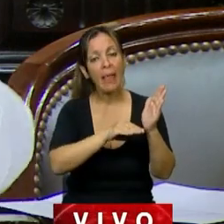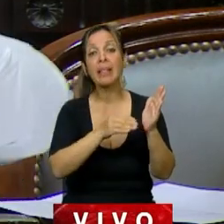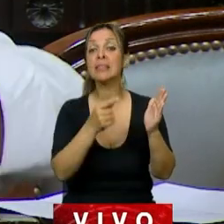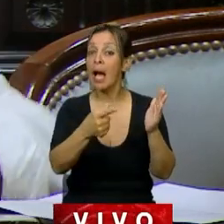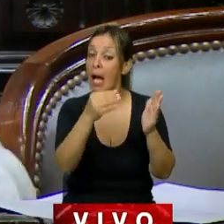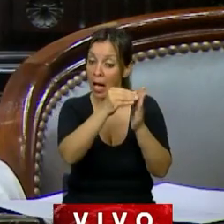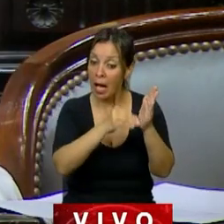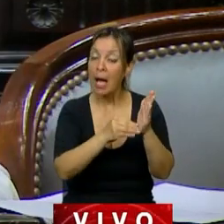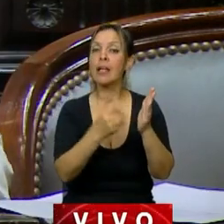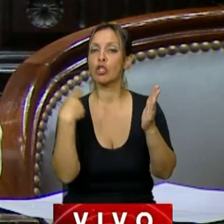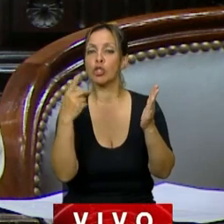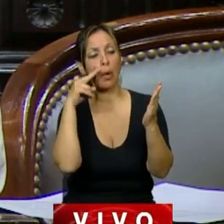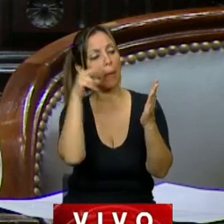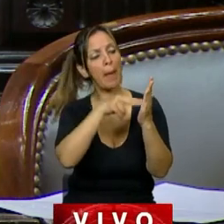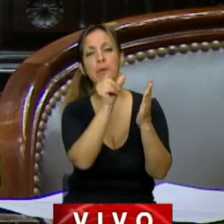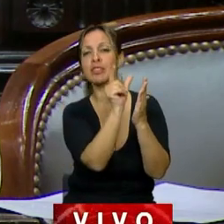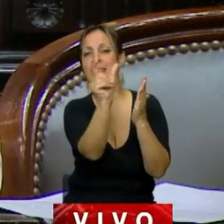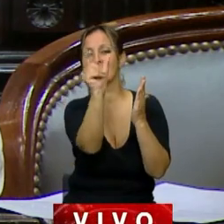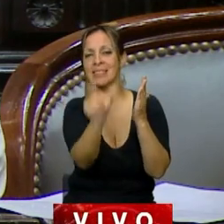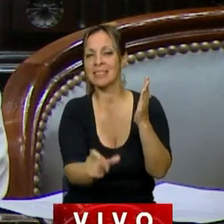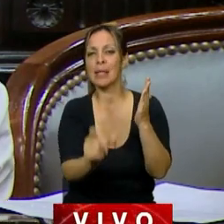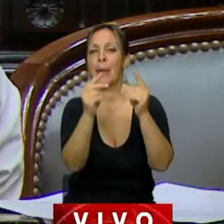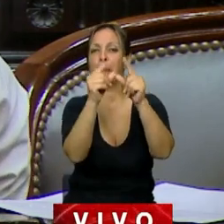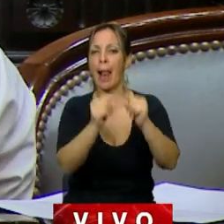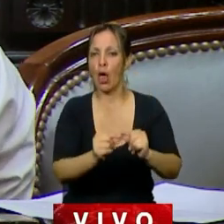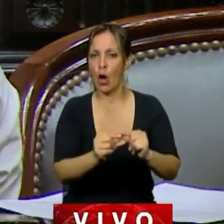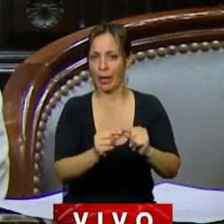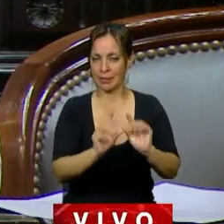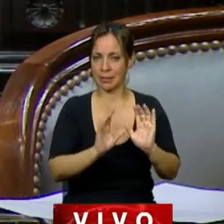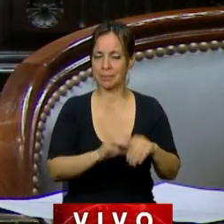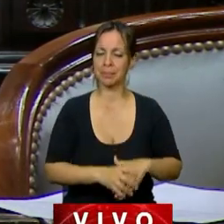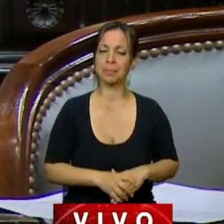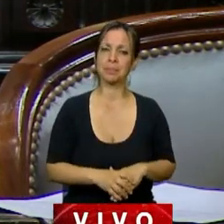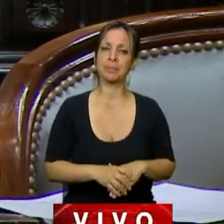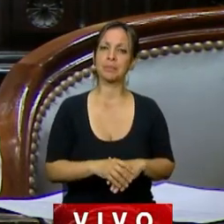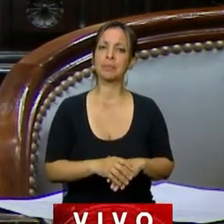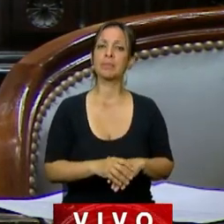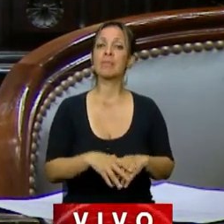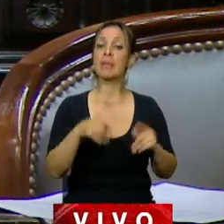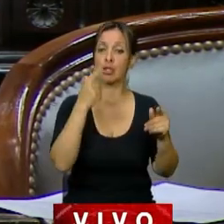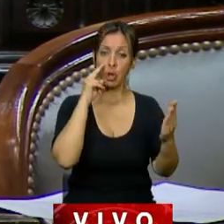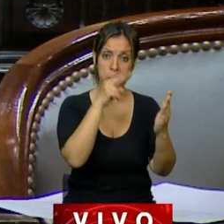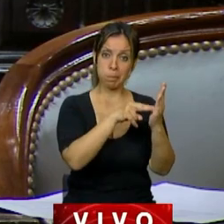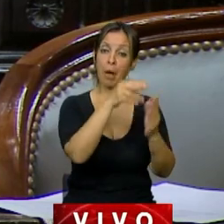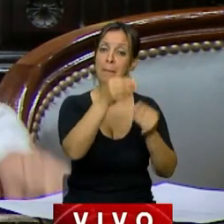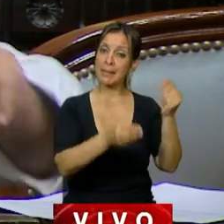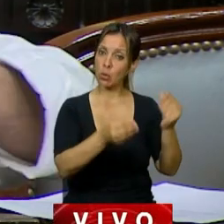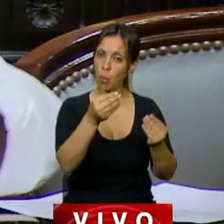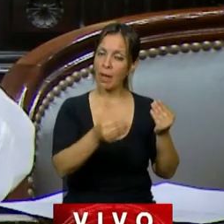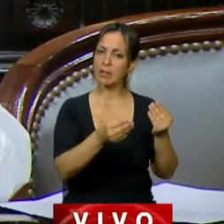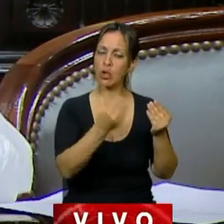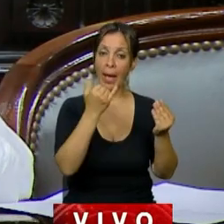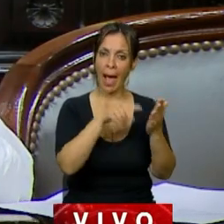vemos los valores en que el gobierno sustenta su gestión. Y este presupuesto contiene